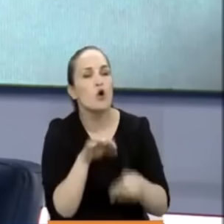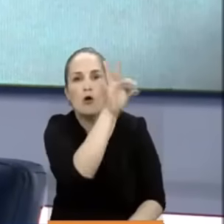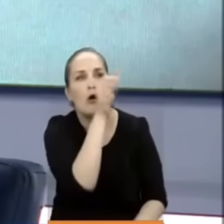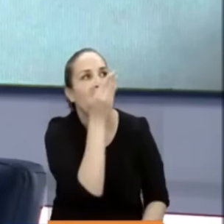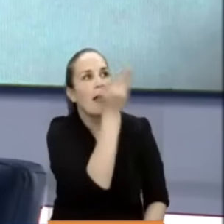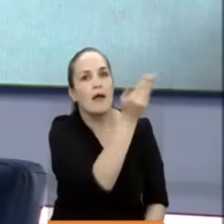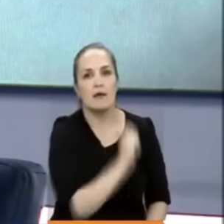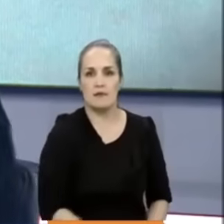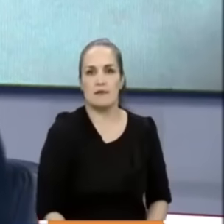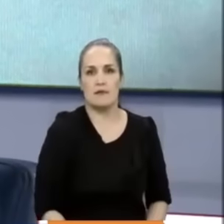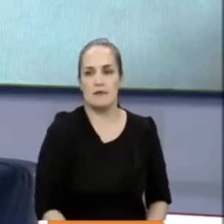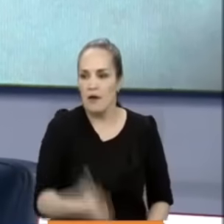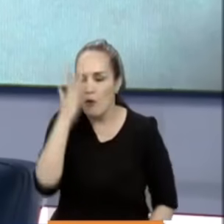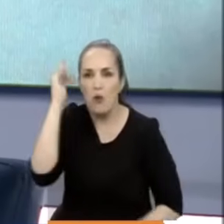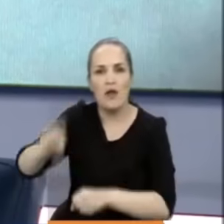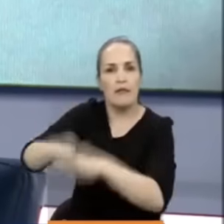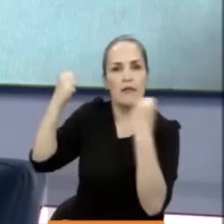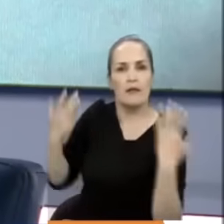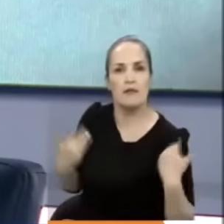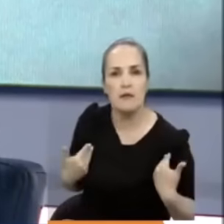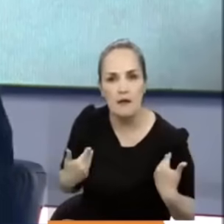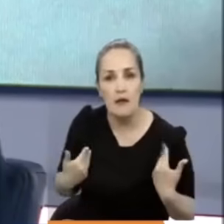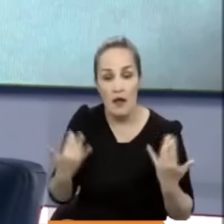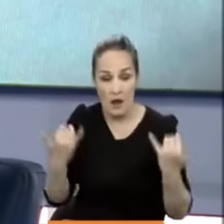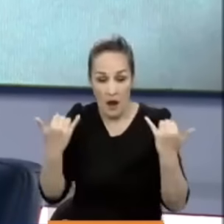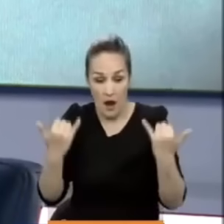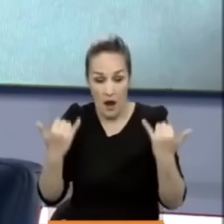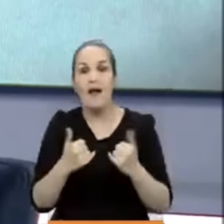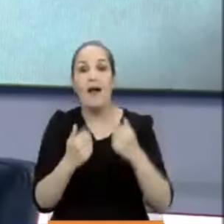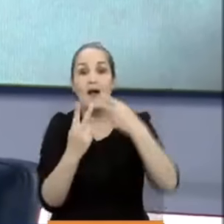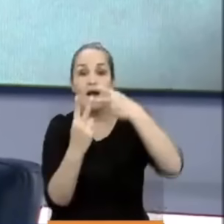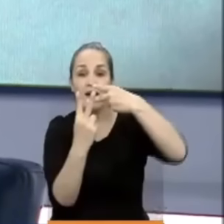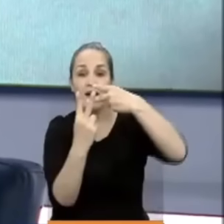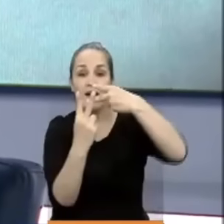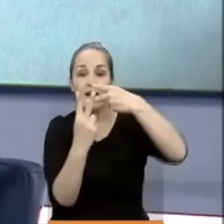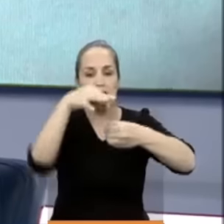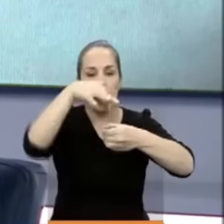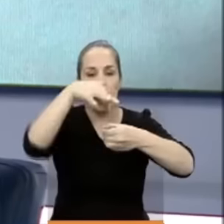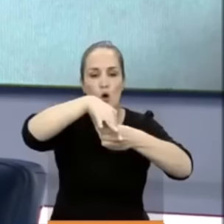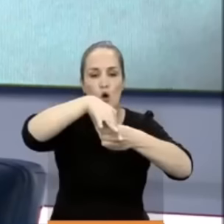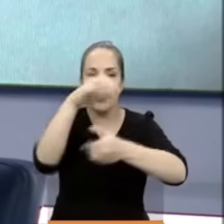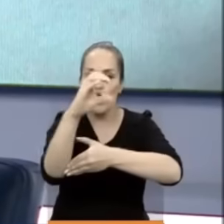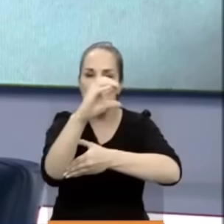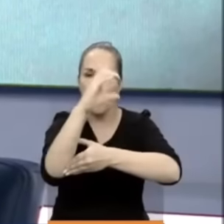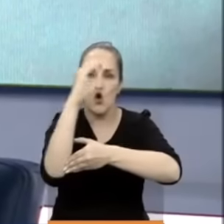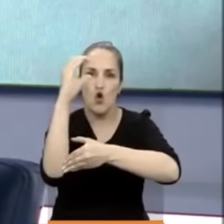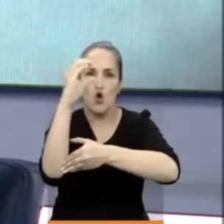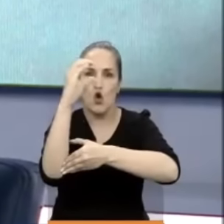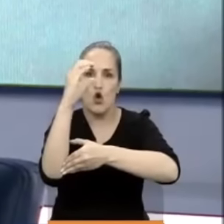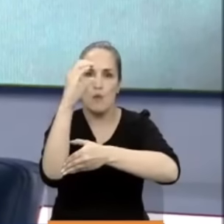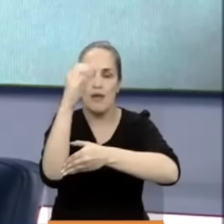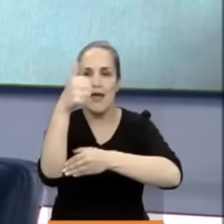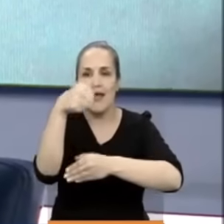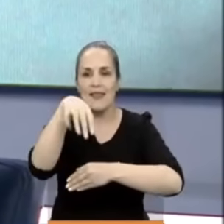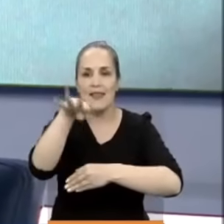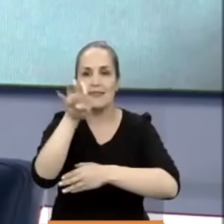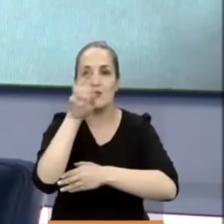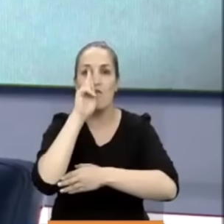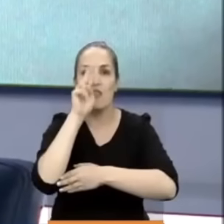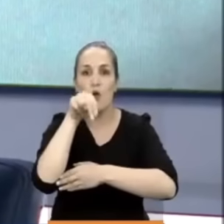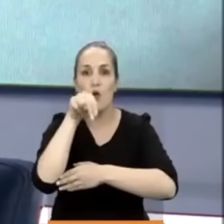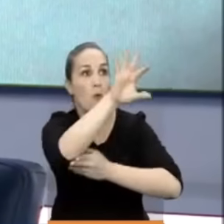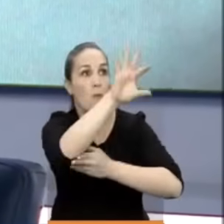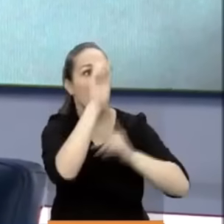elegido. Por eso hoy el numeral más importante fue: el voto del pueblo colombiano que se expresó el 19 de junio se debe